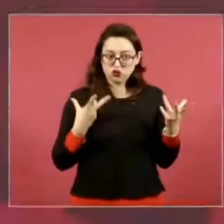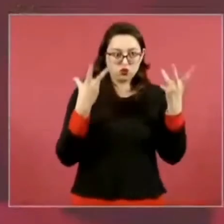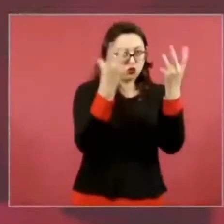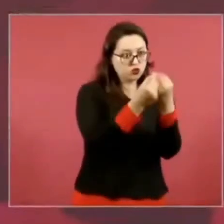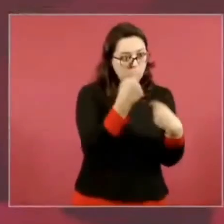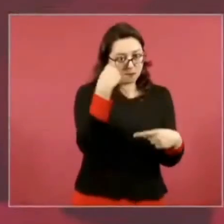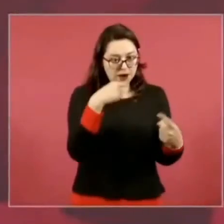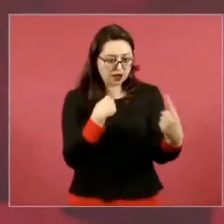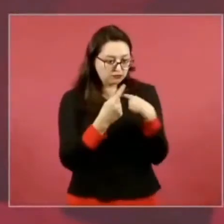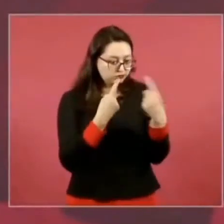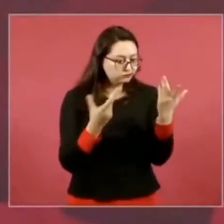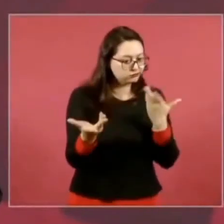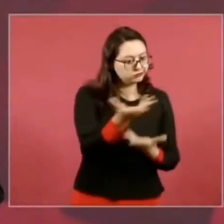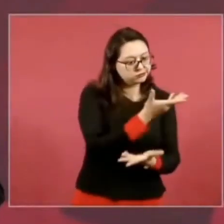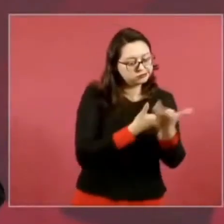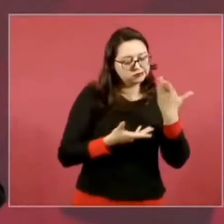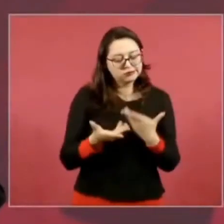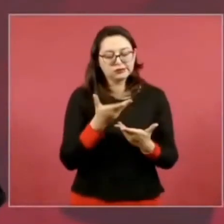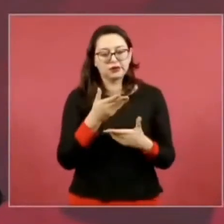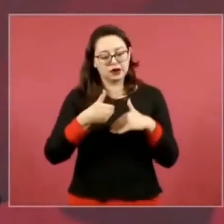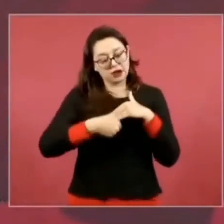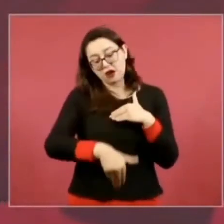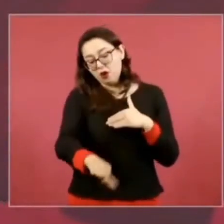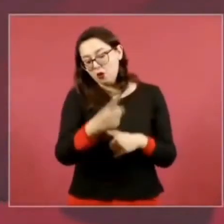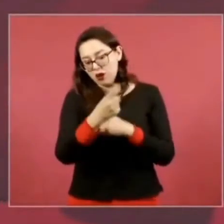Entonces estamos muy contentos, la verdad.